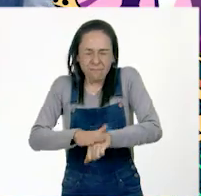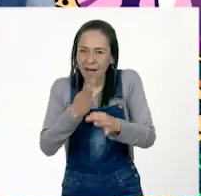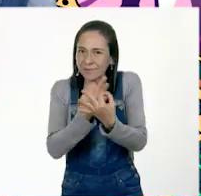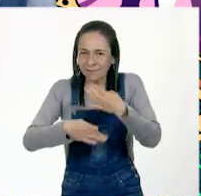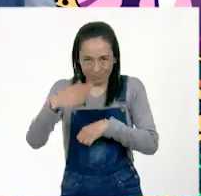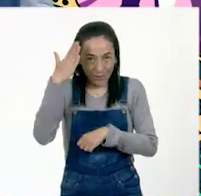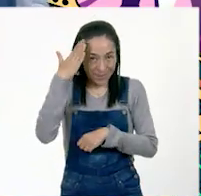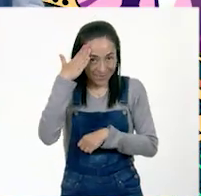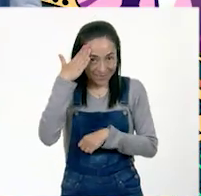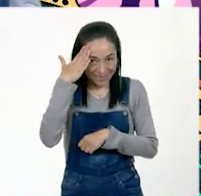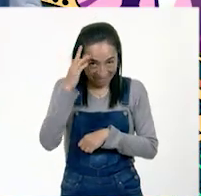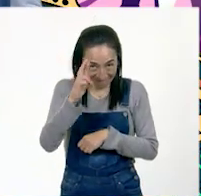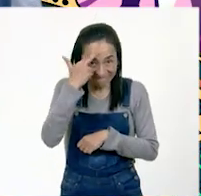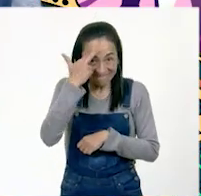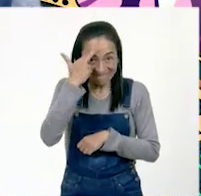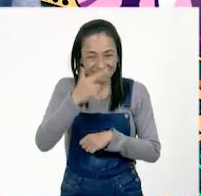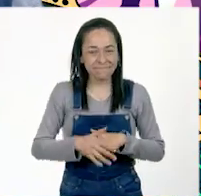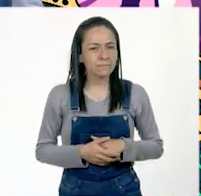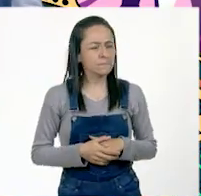Muy bien.